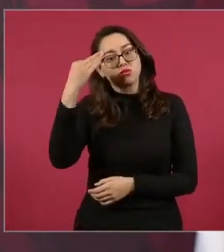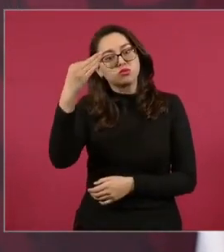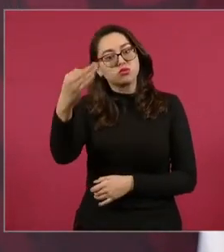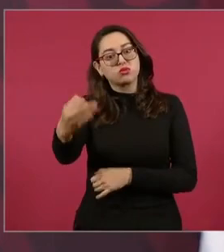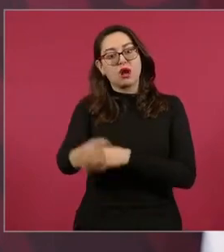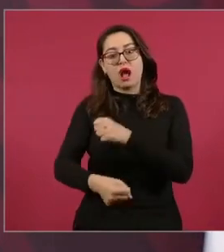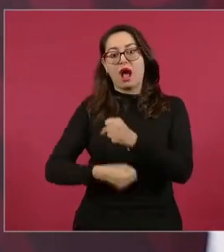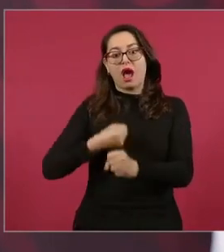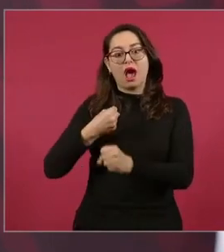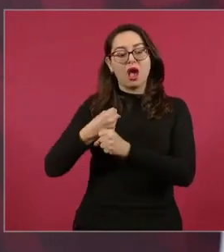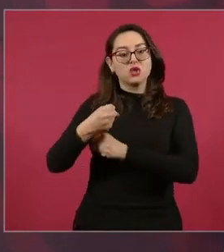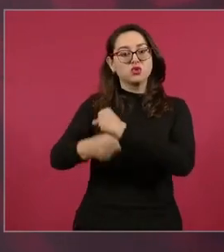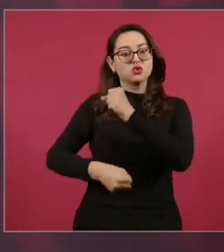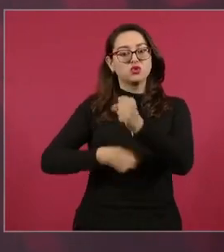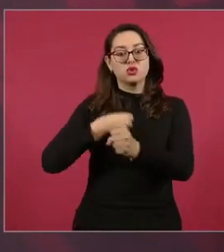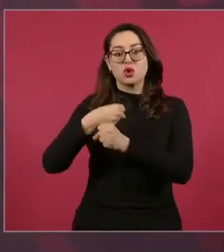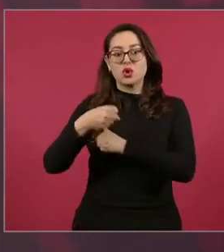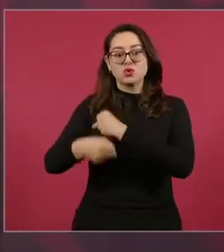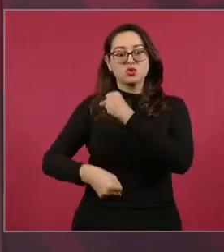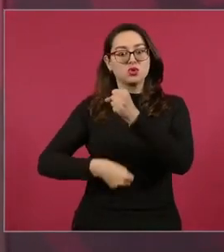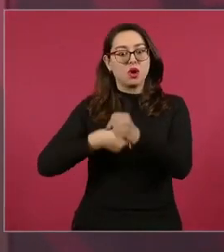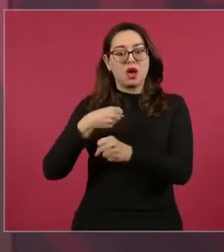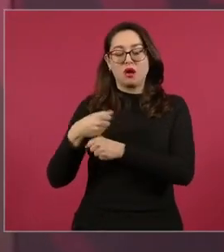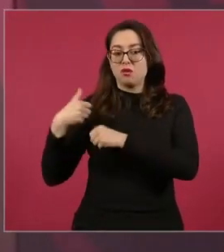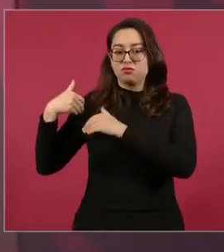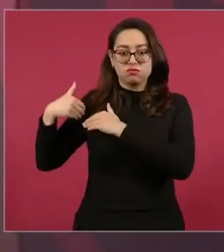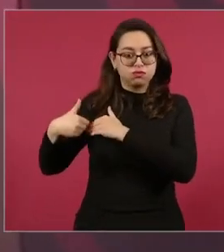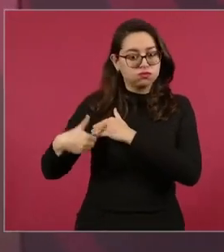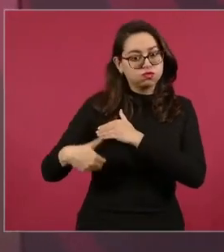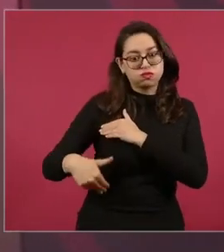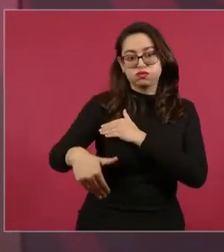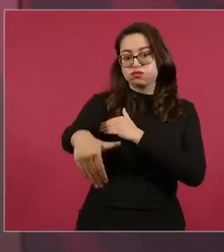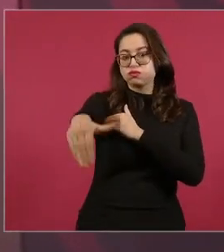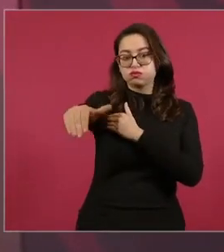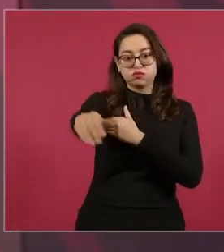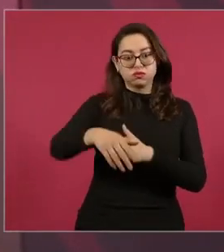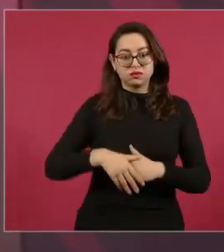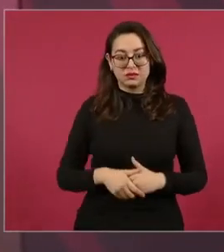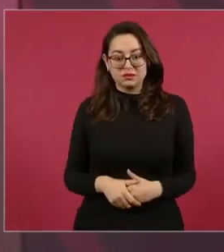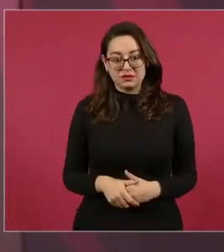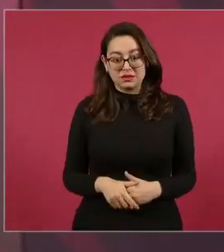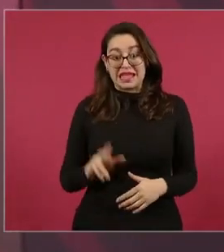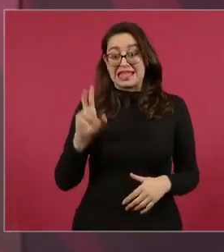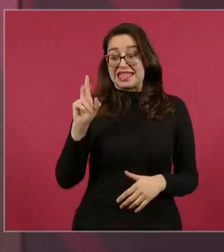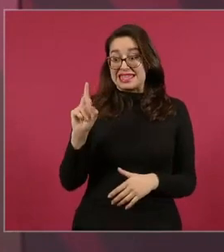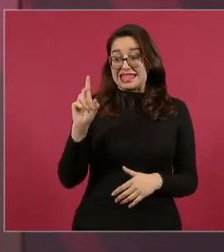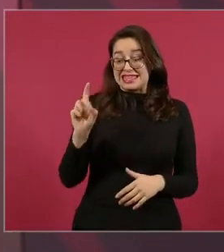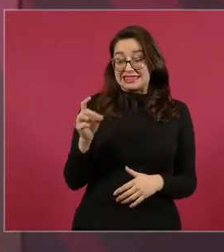Porque 32 millones al mes, pues ese museo